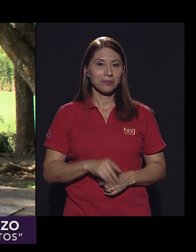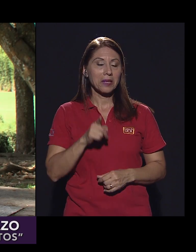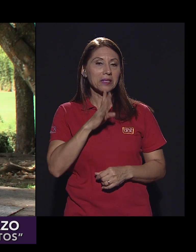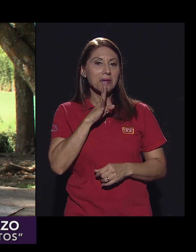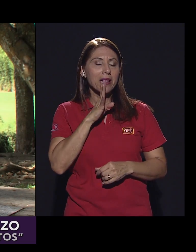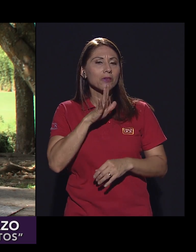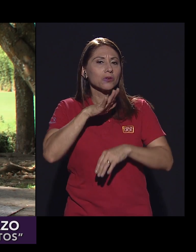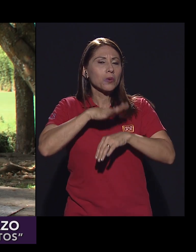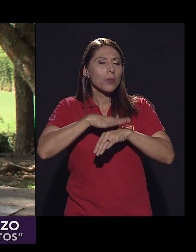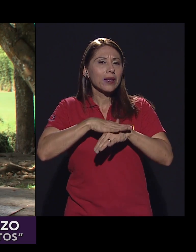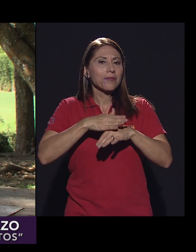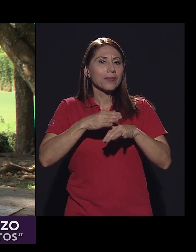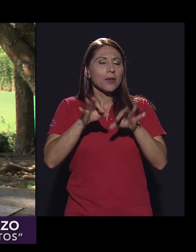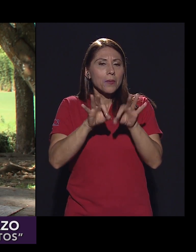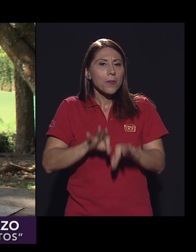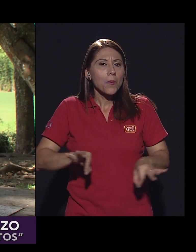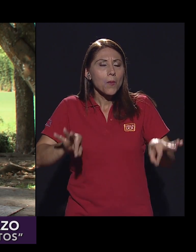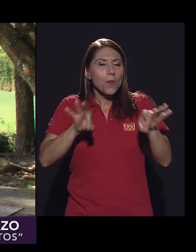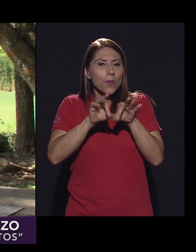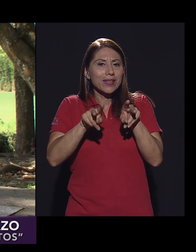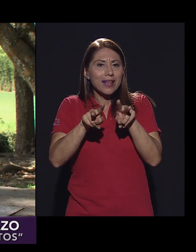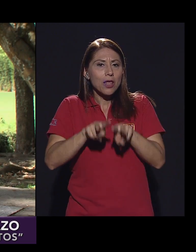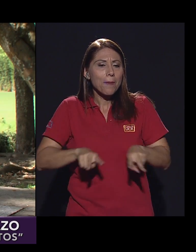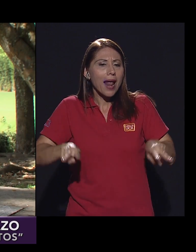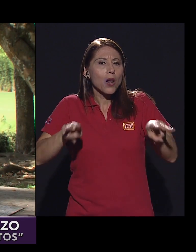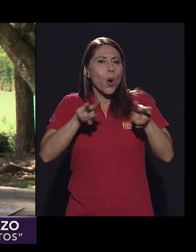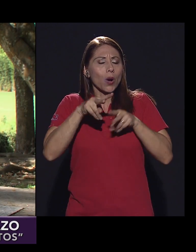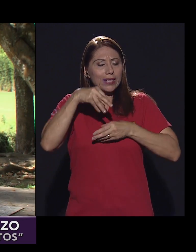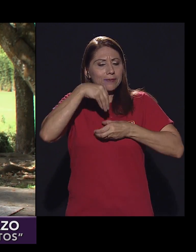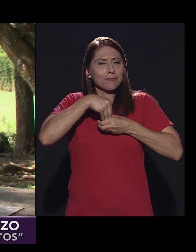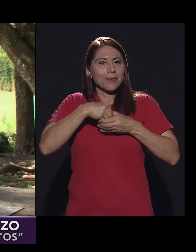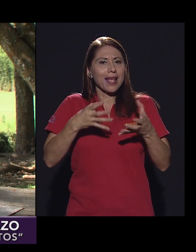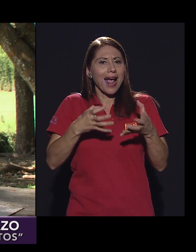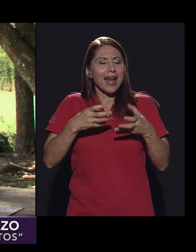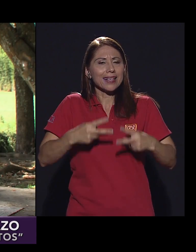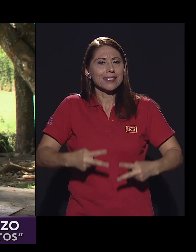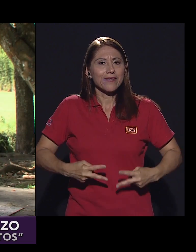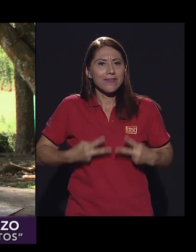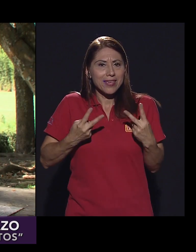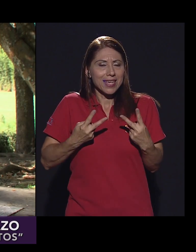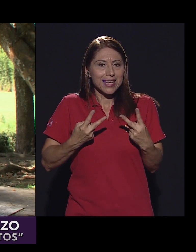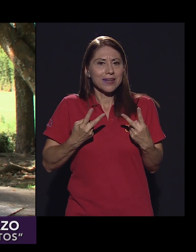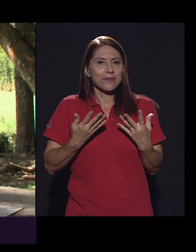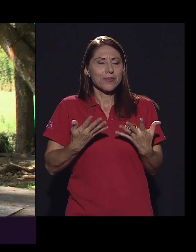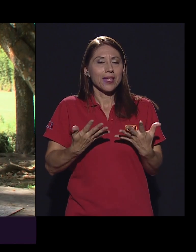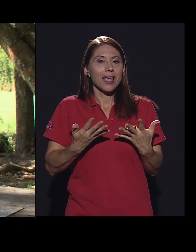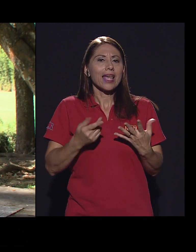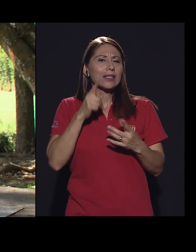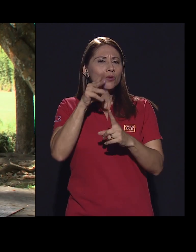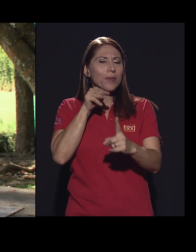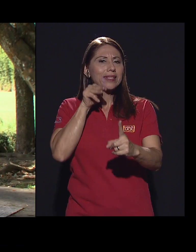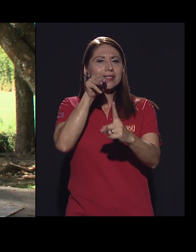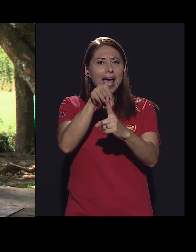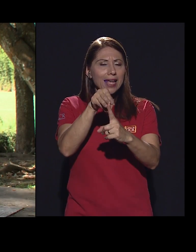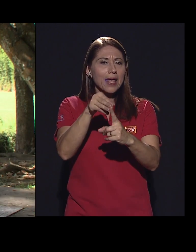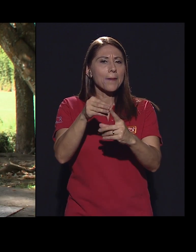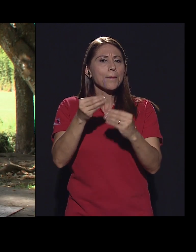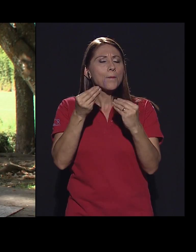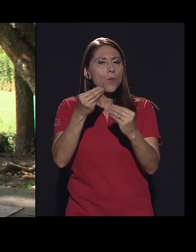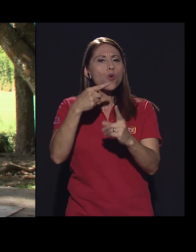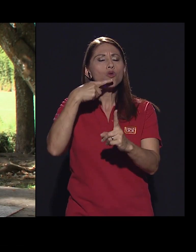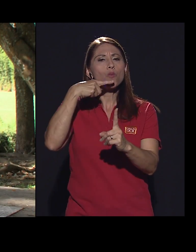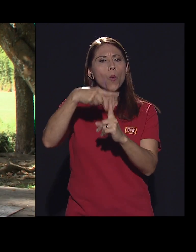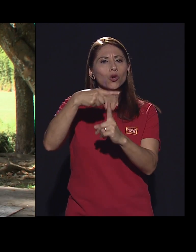amistad, de valores, de esas ganas de vivir, de luchar. Es un